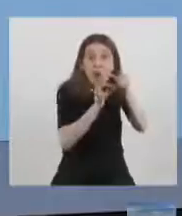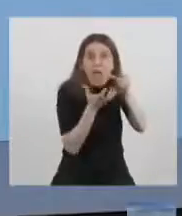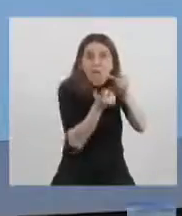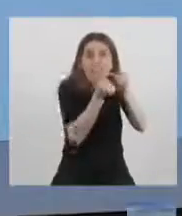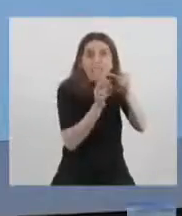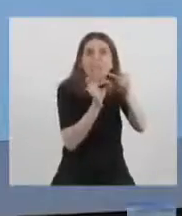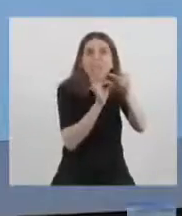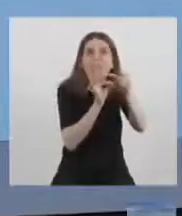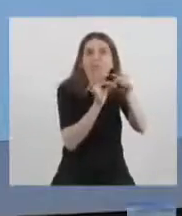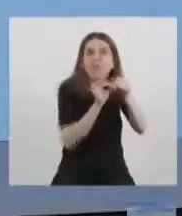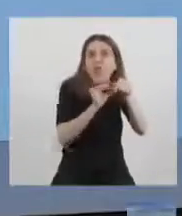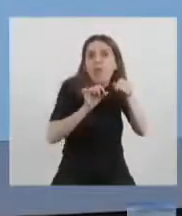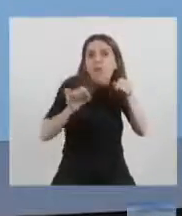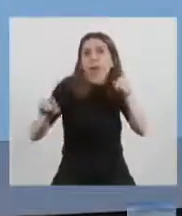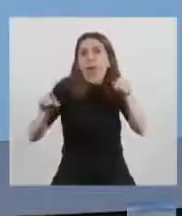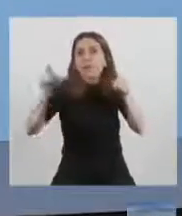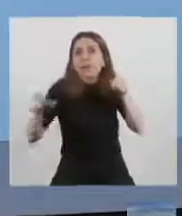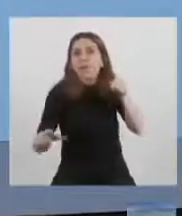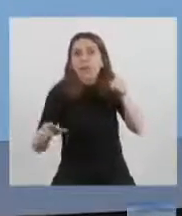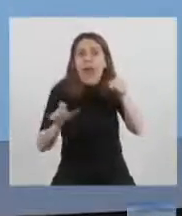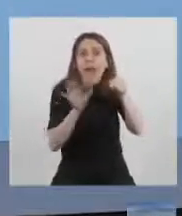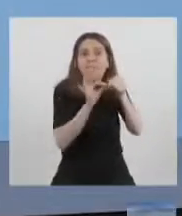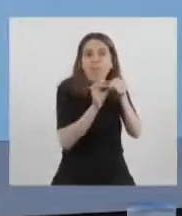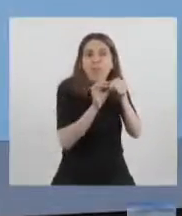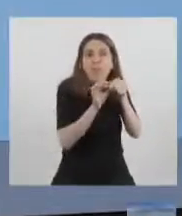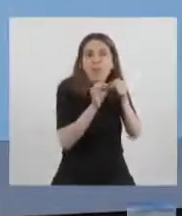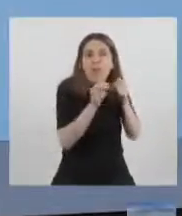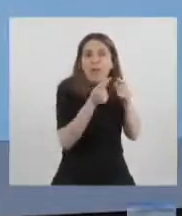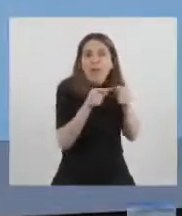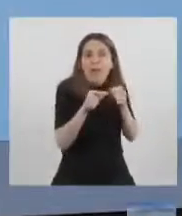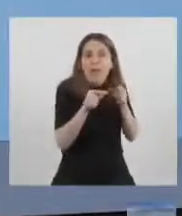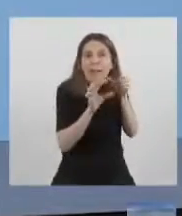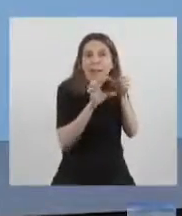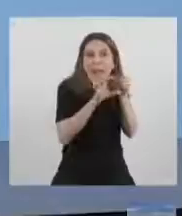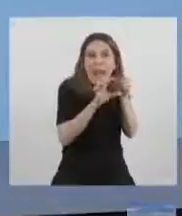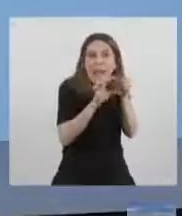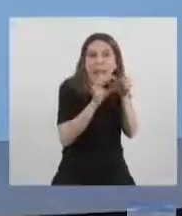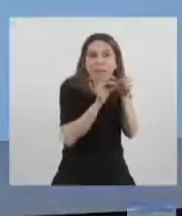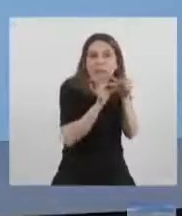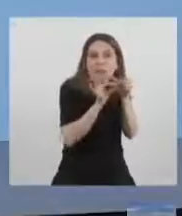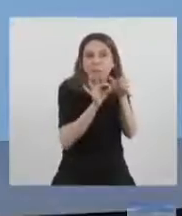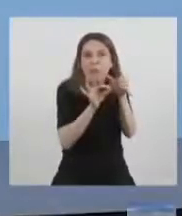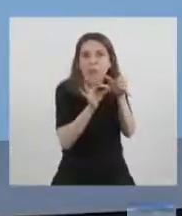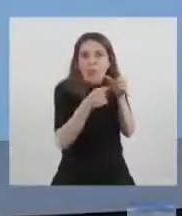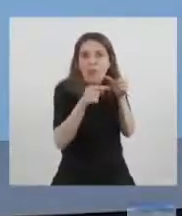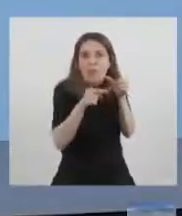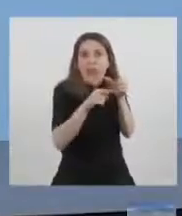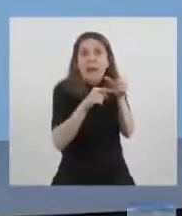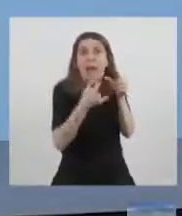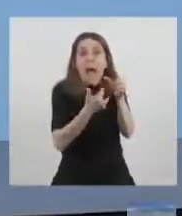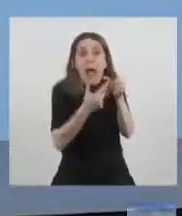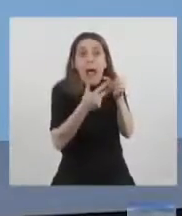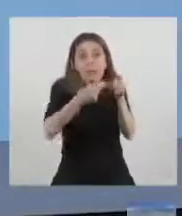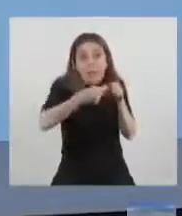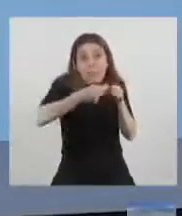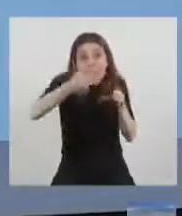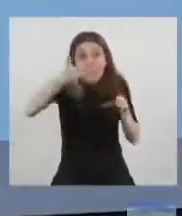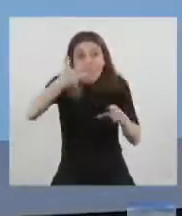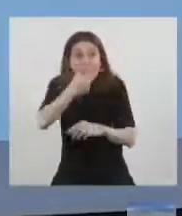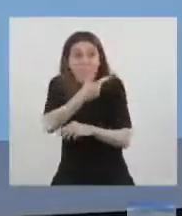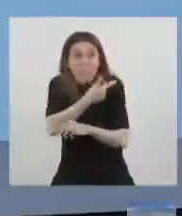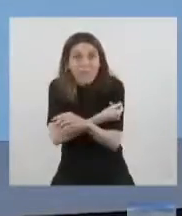humano y que son dos virus distintos supuestamente esto le da mayor capacidad de cobertura pero de todas maneras